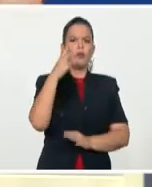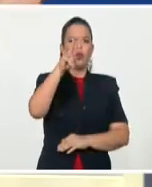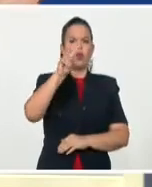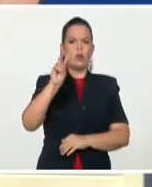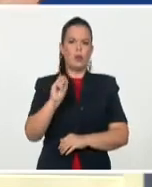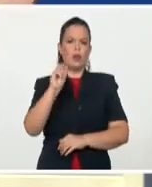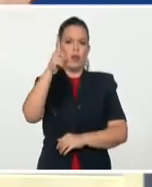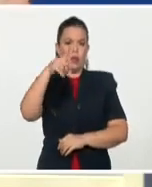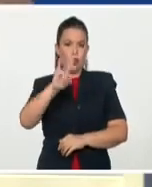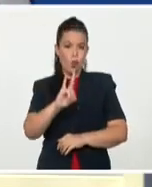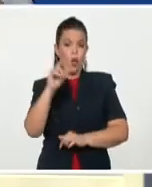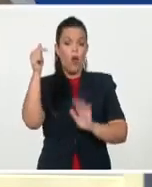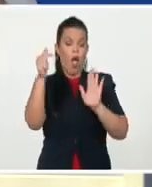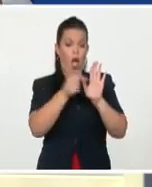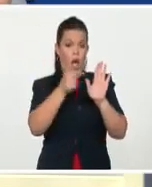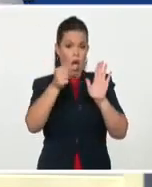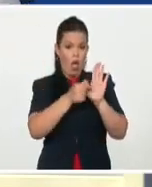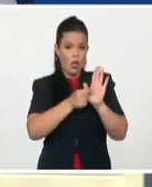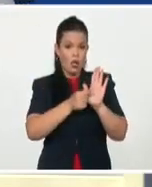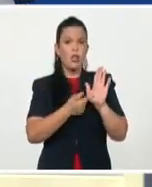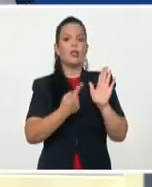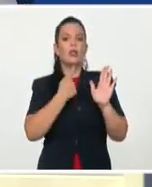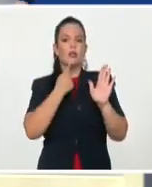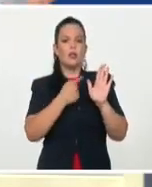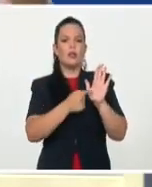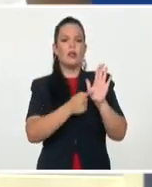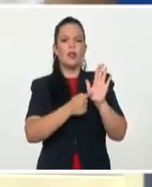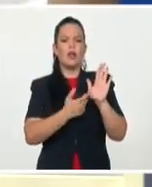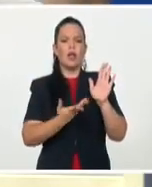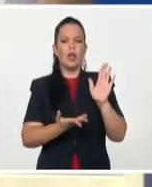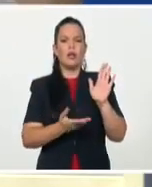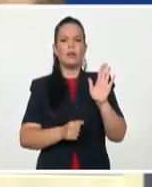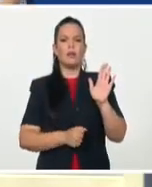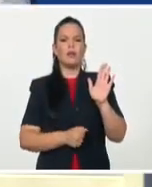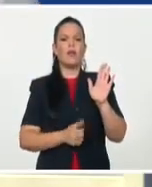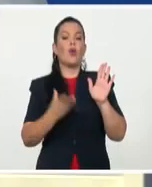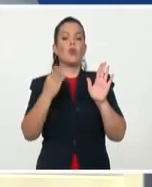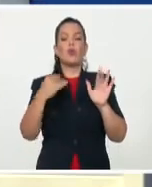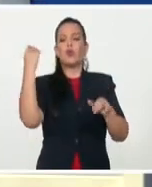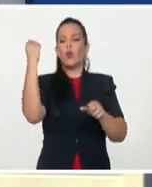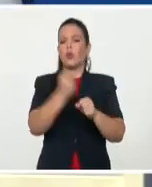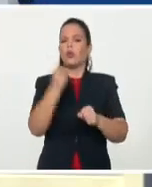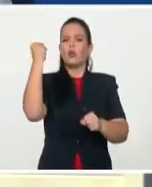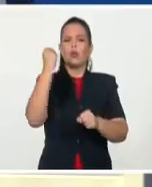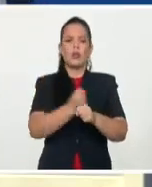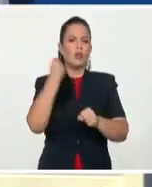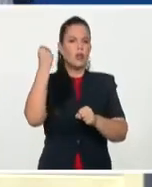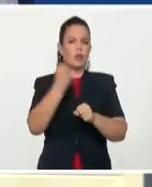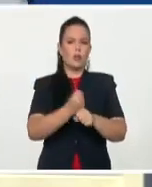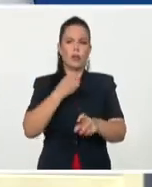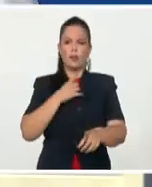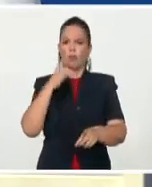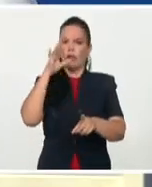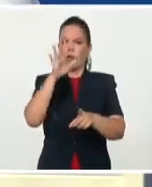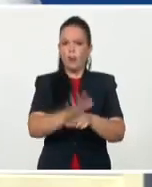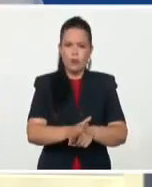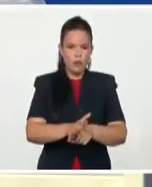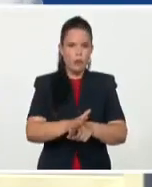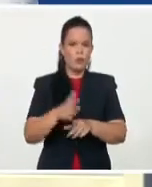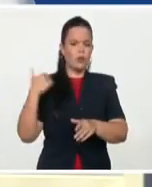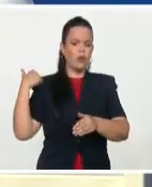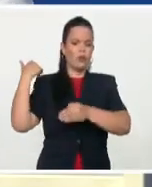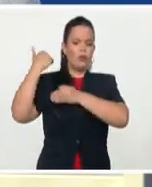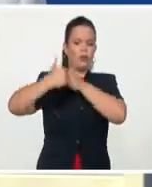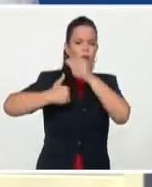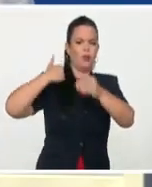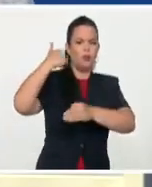ya se llega un momento de madurez que se viene trabajando desde inicios del tercer milenio. Ahí